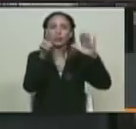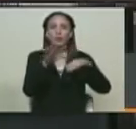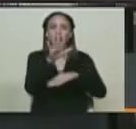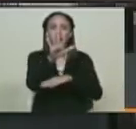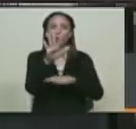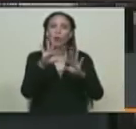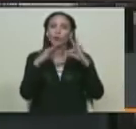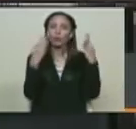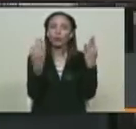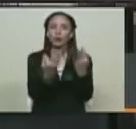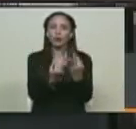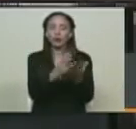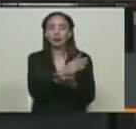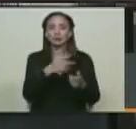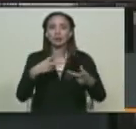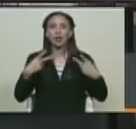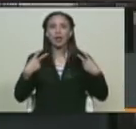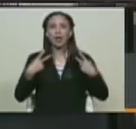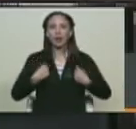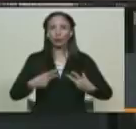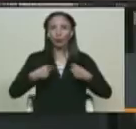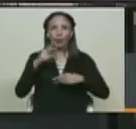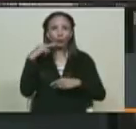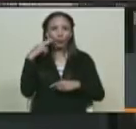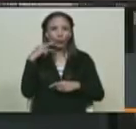4.466.675 familias, Aristóbulo.